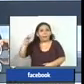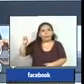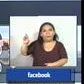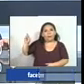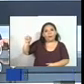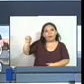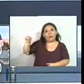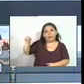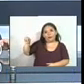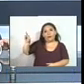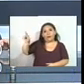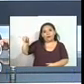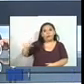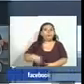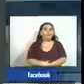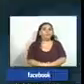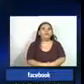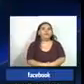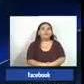buenas noches.